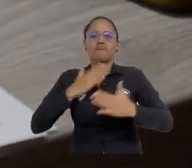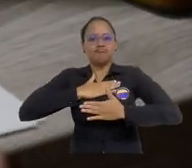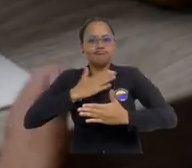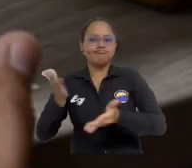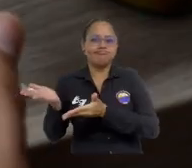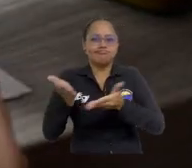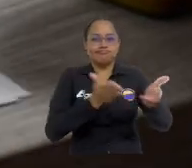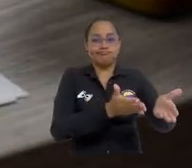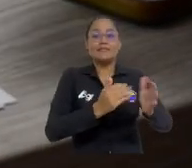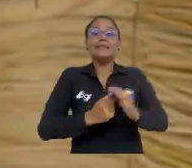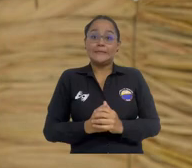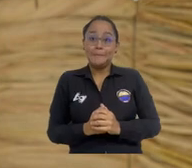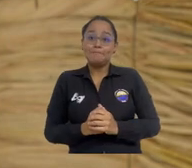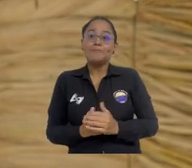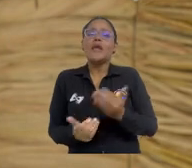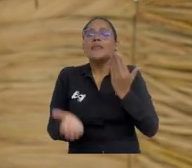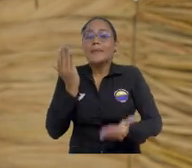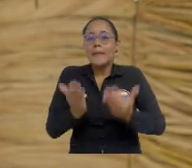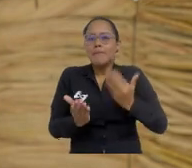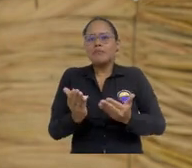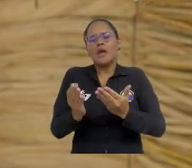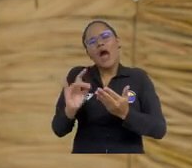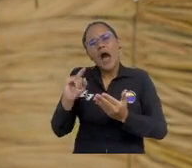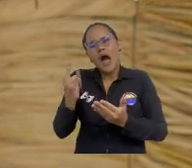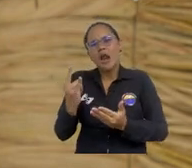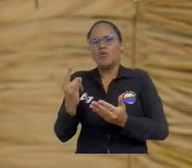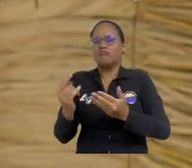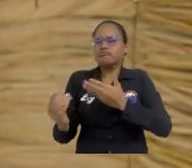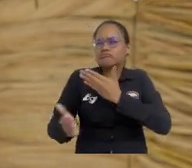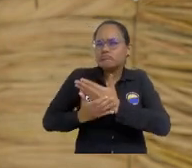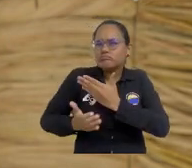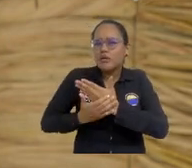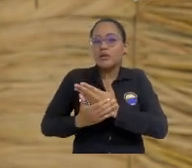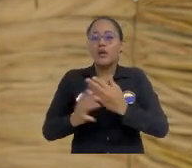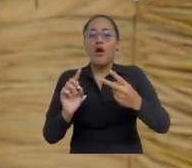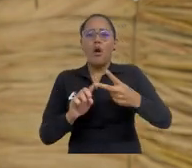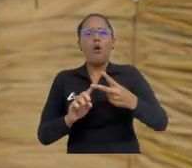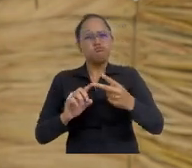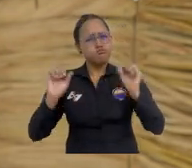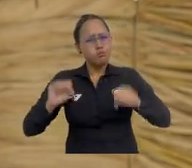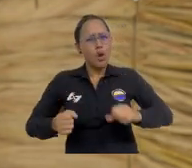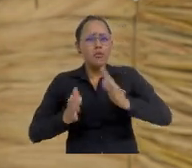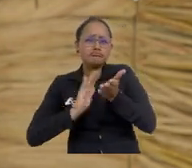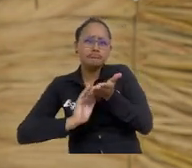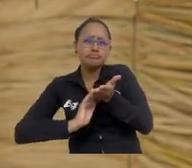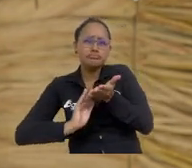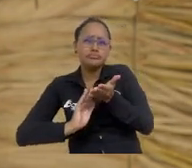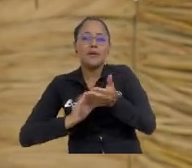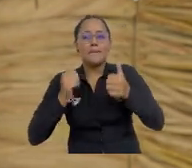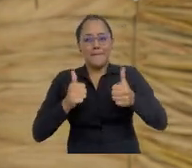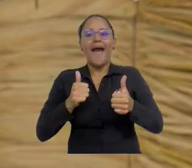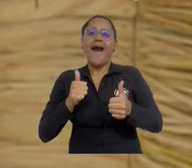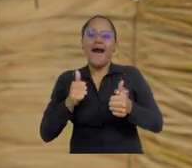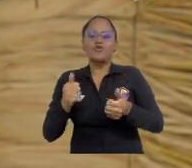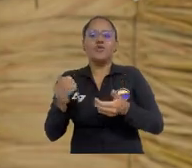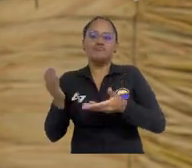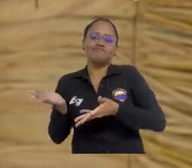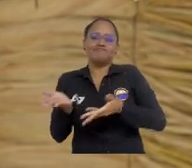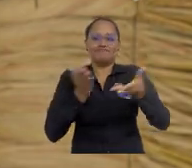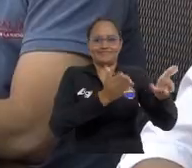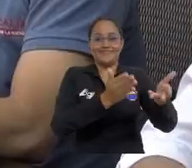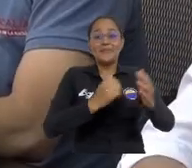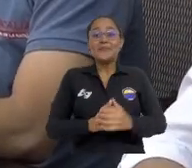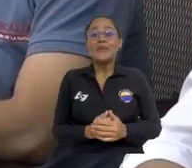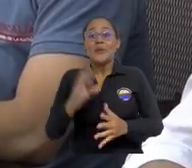los conflictos de los cuales o son querellables o existen denuncias, pero que admiten la conciliación como una de las formas de terminación